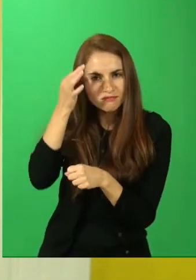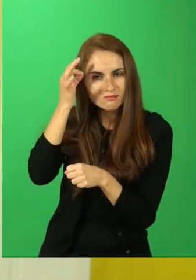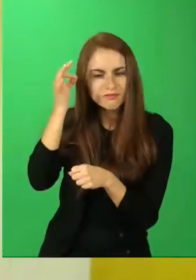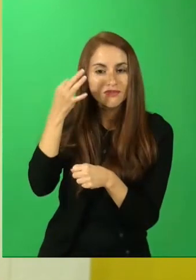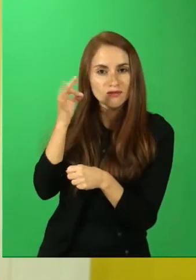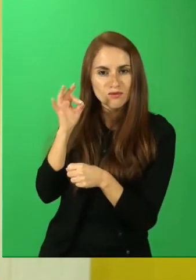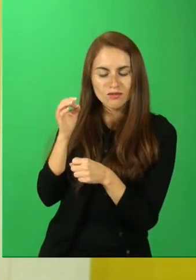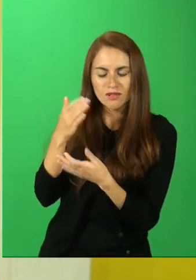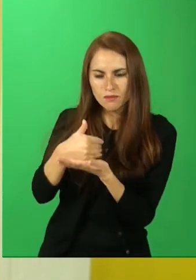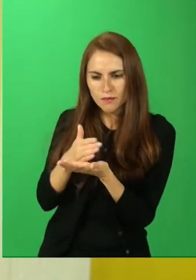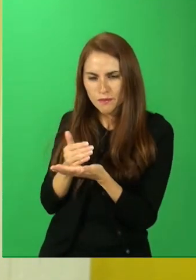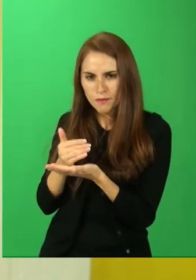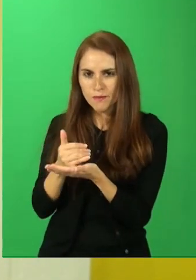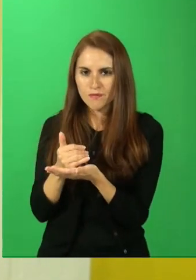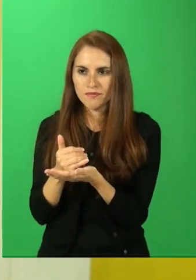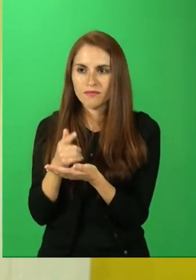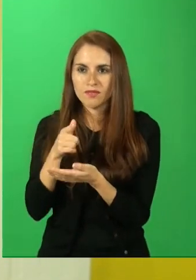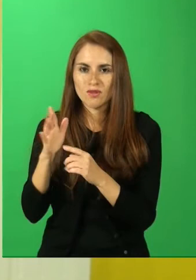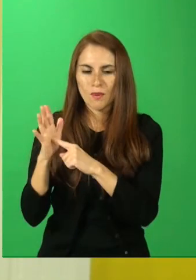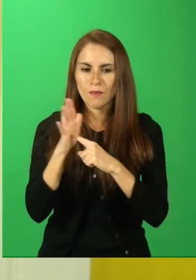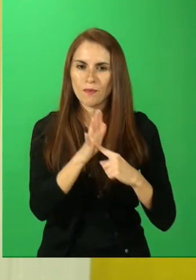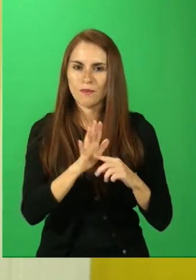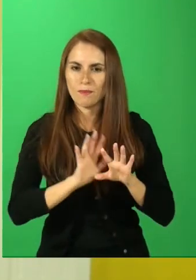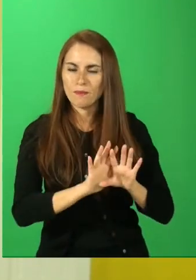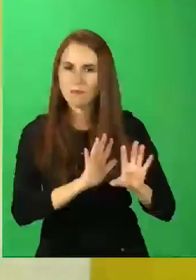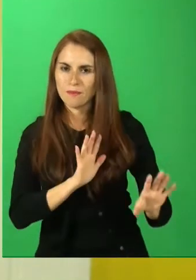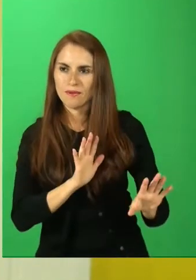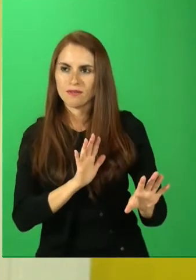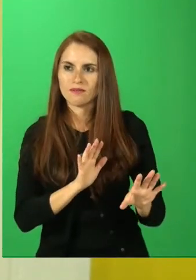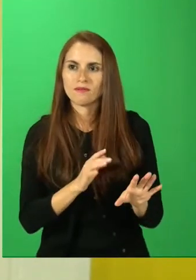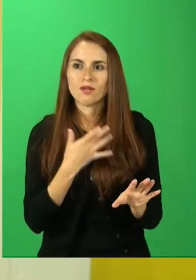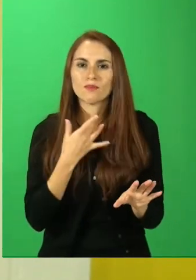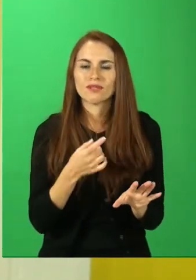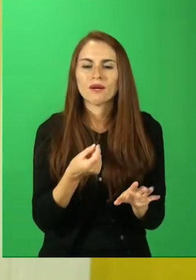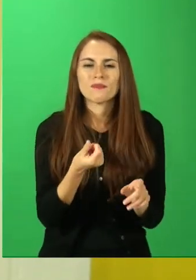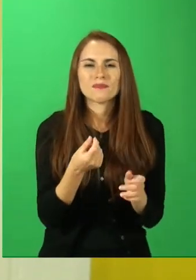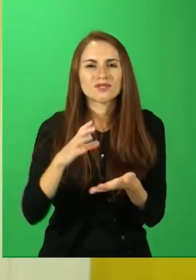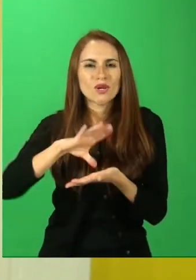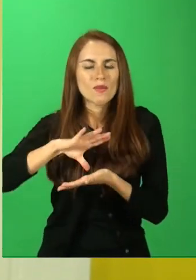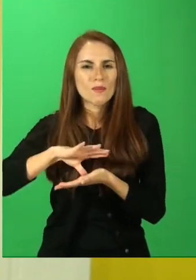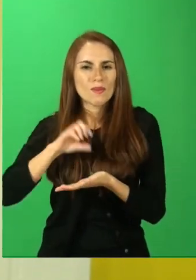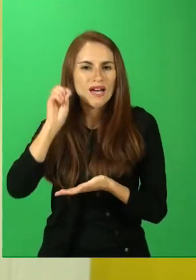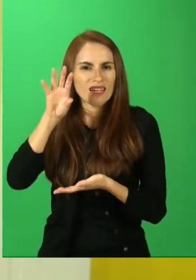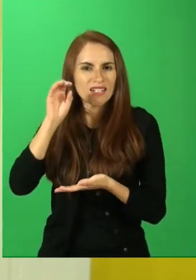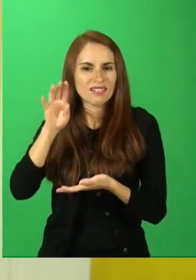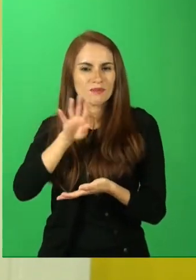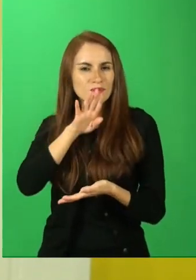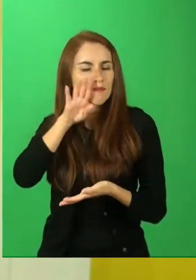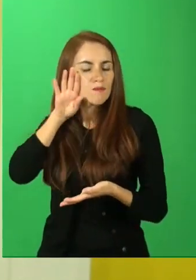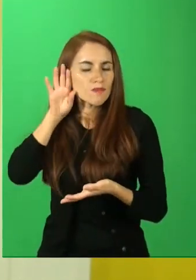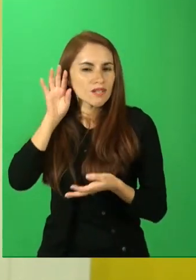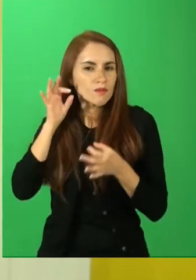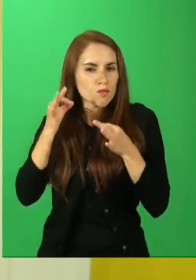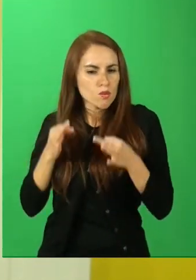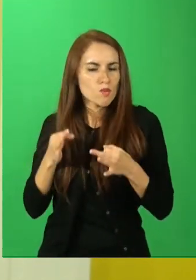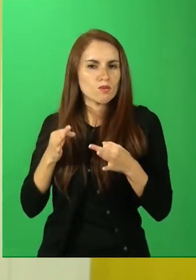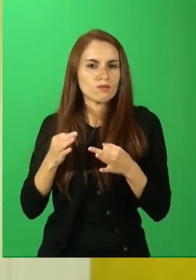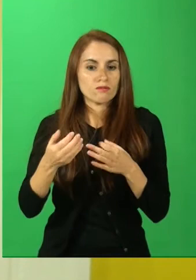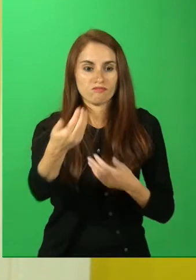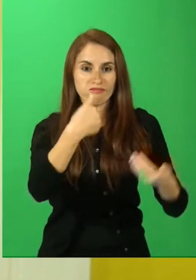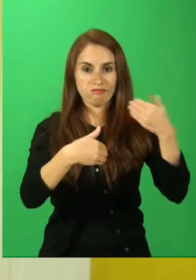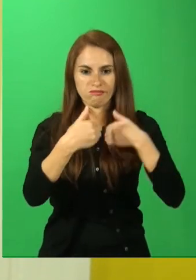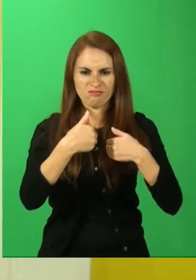considerados inferiores tendrían que ser apartados, que contaminaban la Alemania que él buscaba, una Alemania de raza pura, germánica.